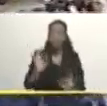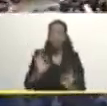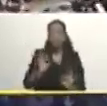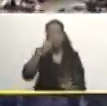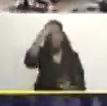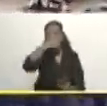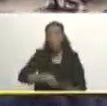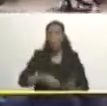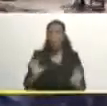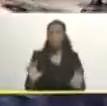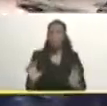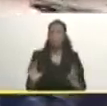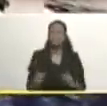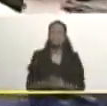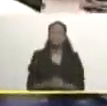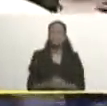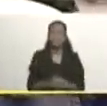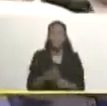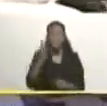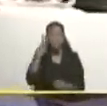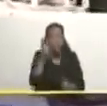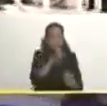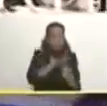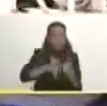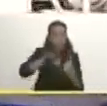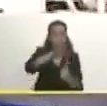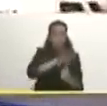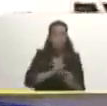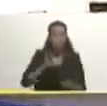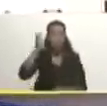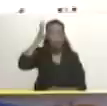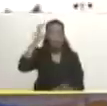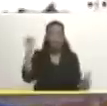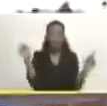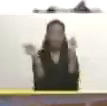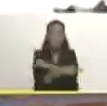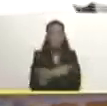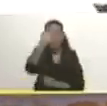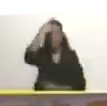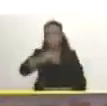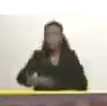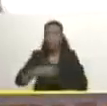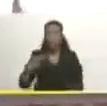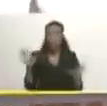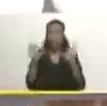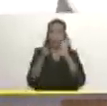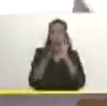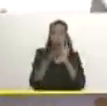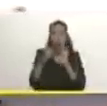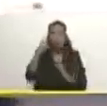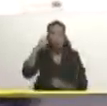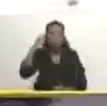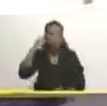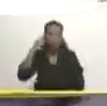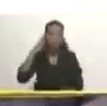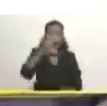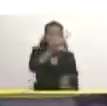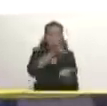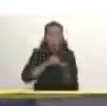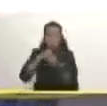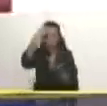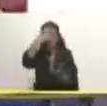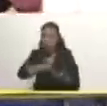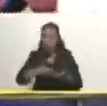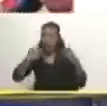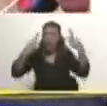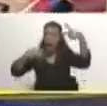artificial y la robótica, que persigue reemplazar las capacidades humanas, lo cual, unido a la frenética mutación de nuevos